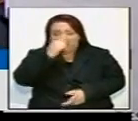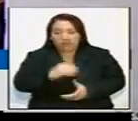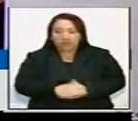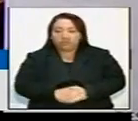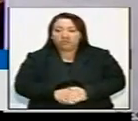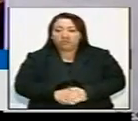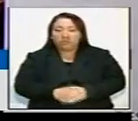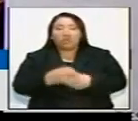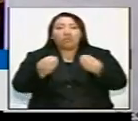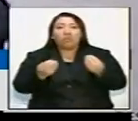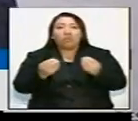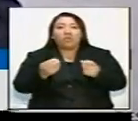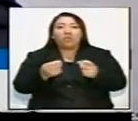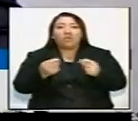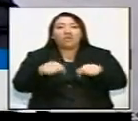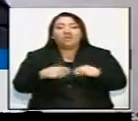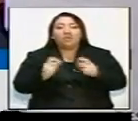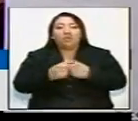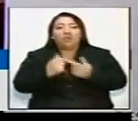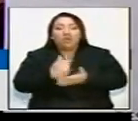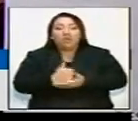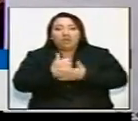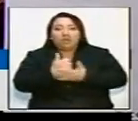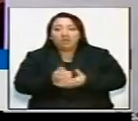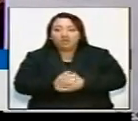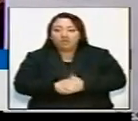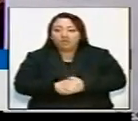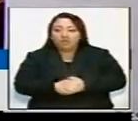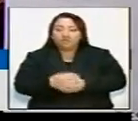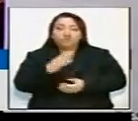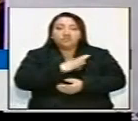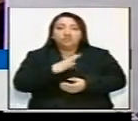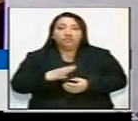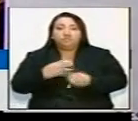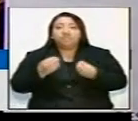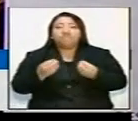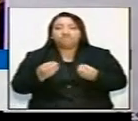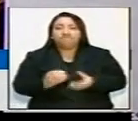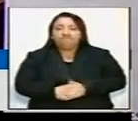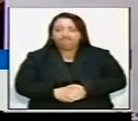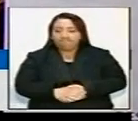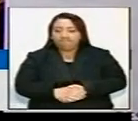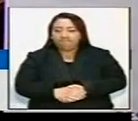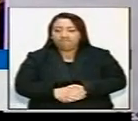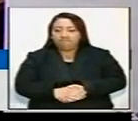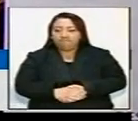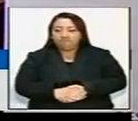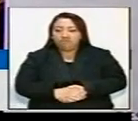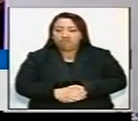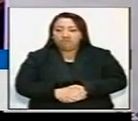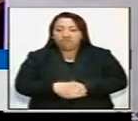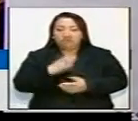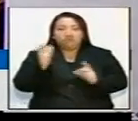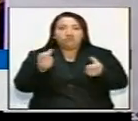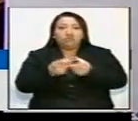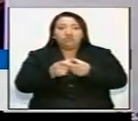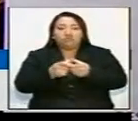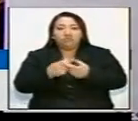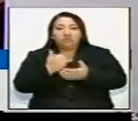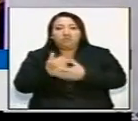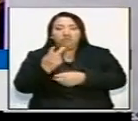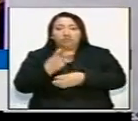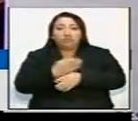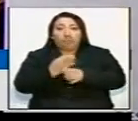Entonces, ¿cómo esta comisión ha ayudado al gobierno? Yo creo que la comisión ha ayudado al gobierno de dos